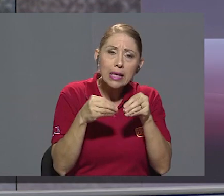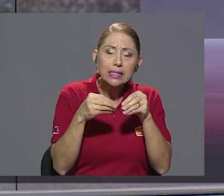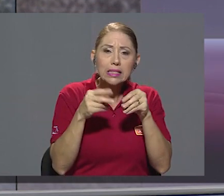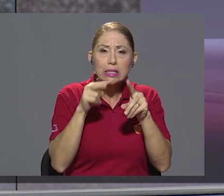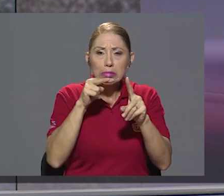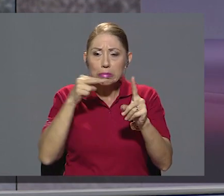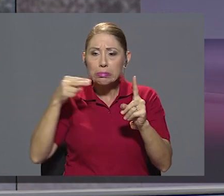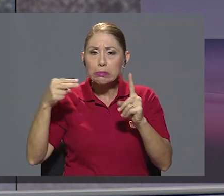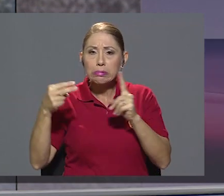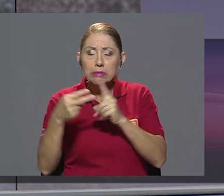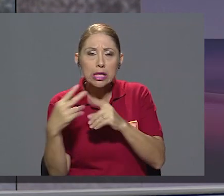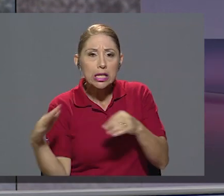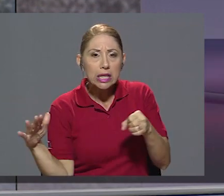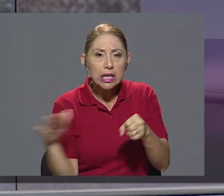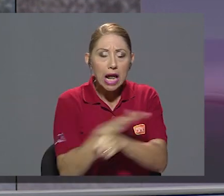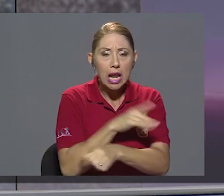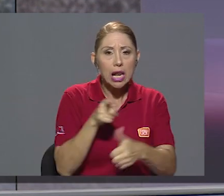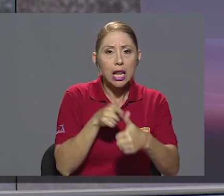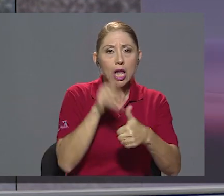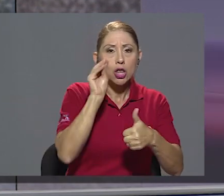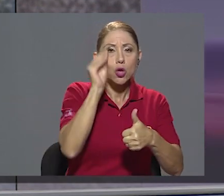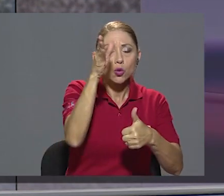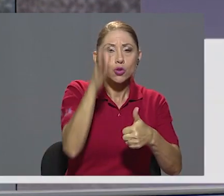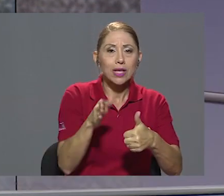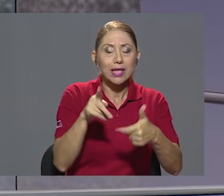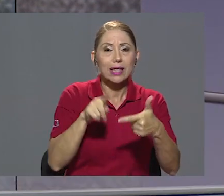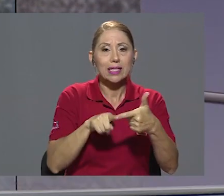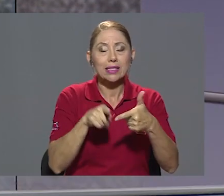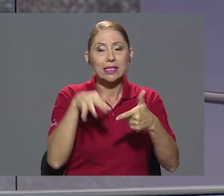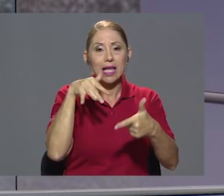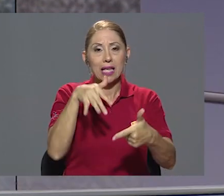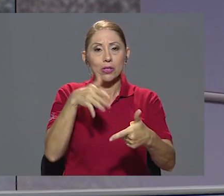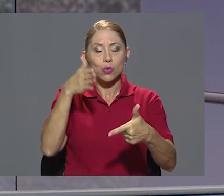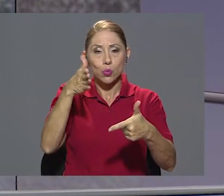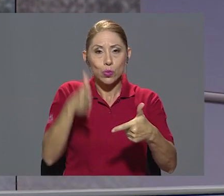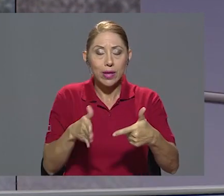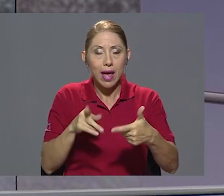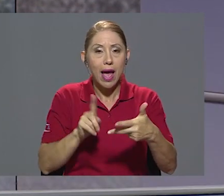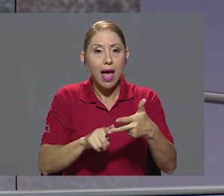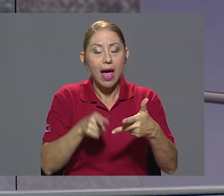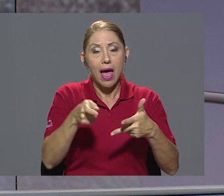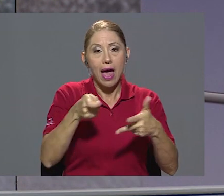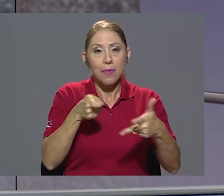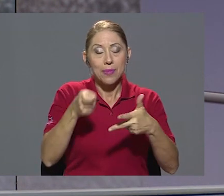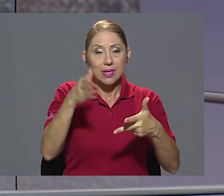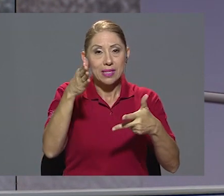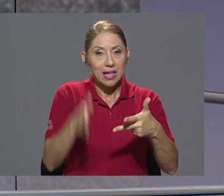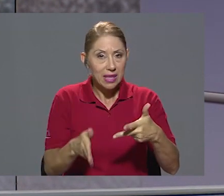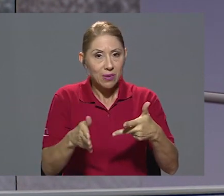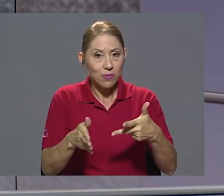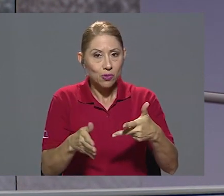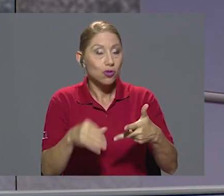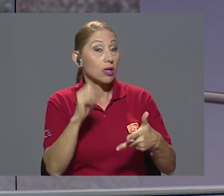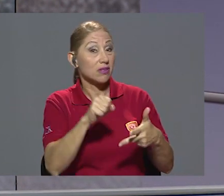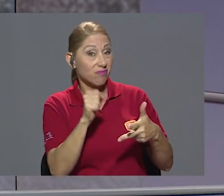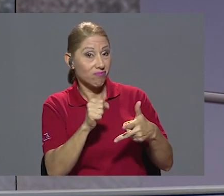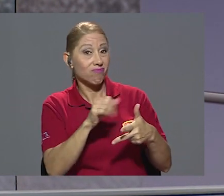más integral de docentes, estudiantes, Claro. administrativos, Sí.